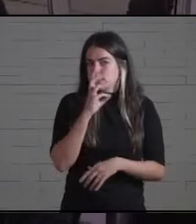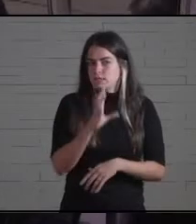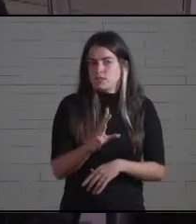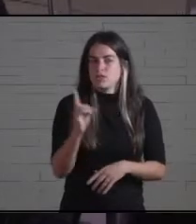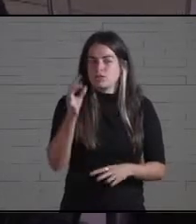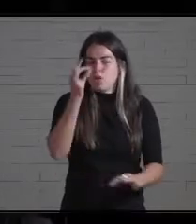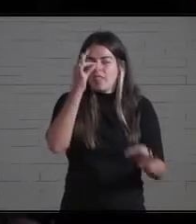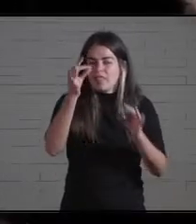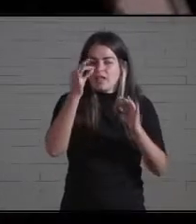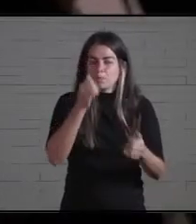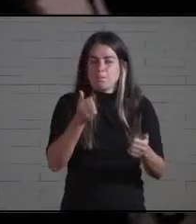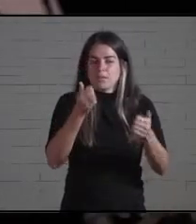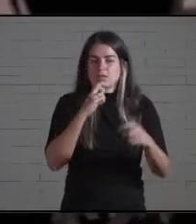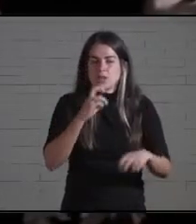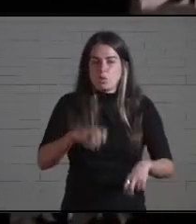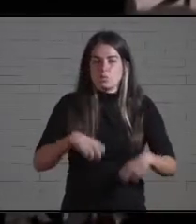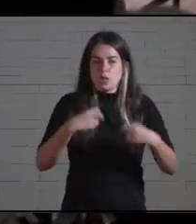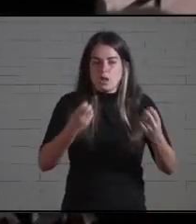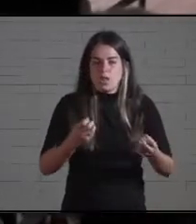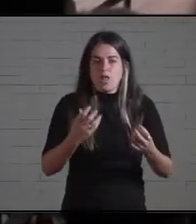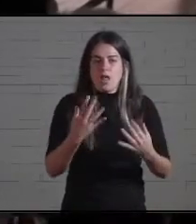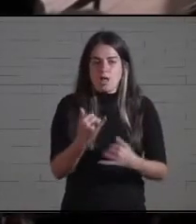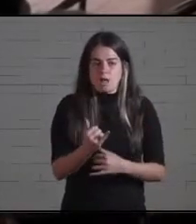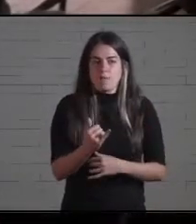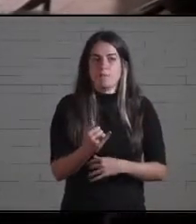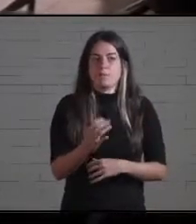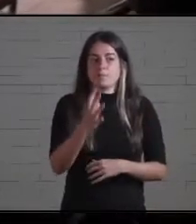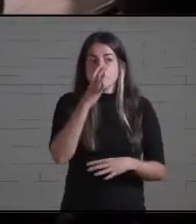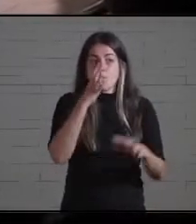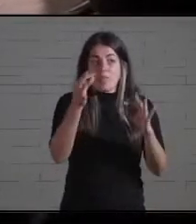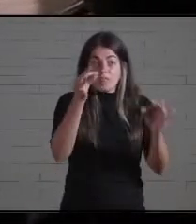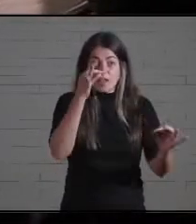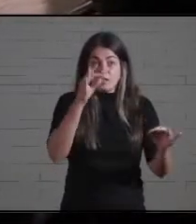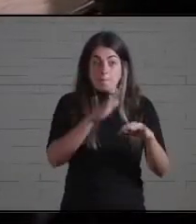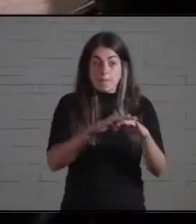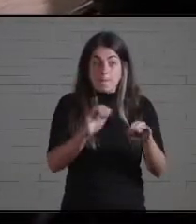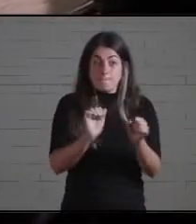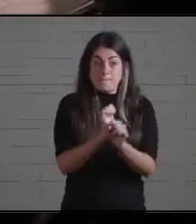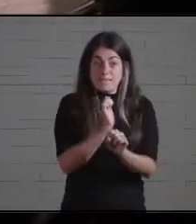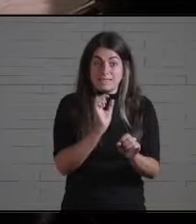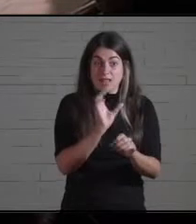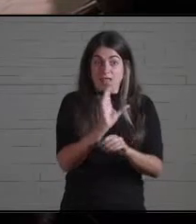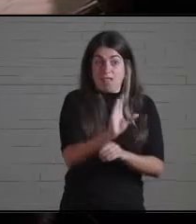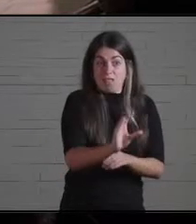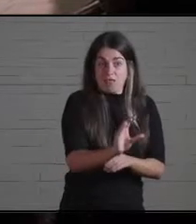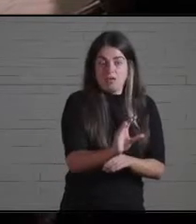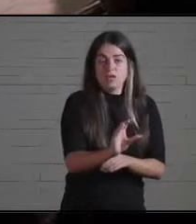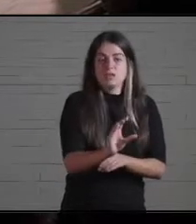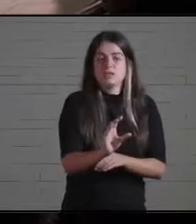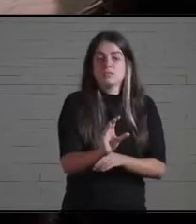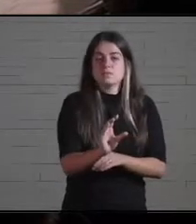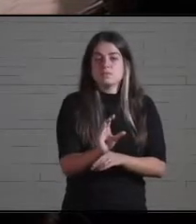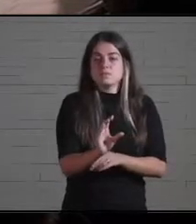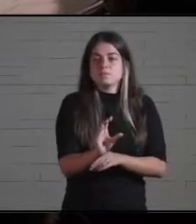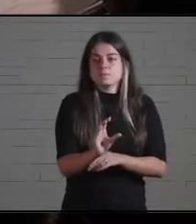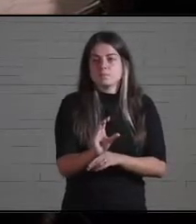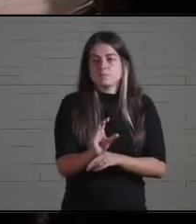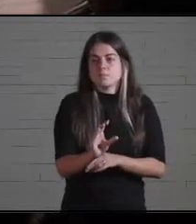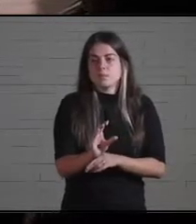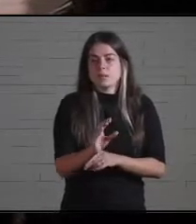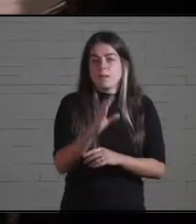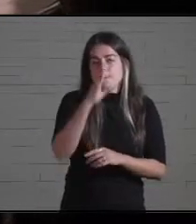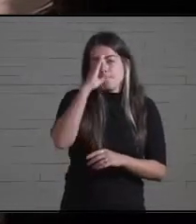más actualizados, porque los datos de prestaciones, salvo la